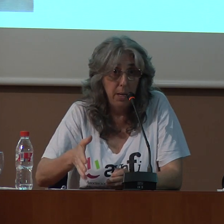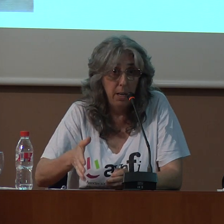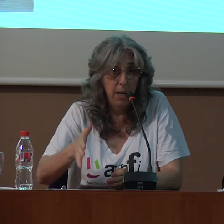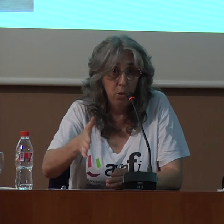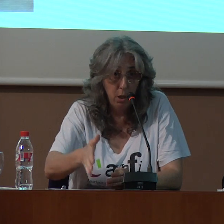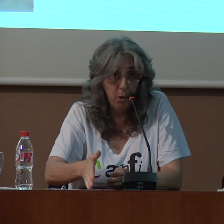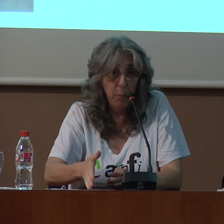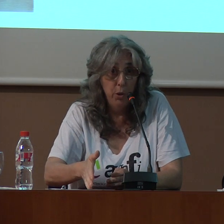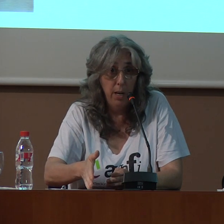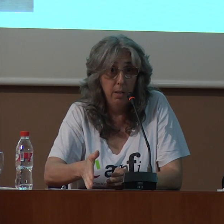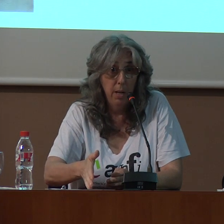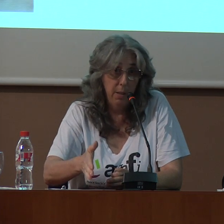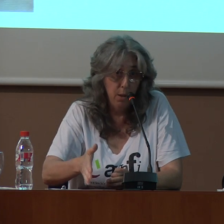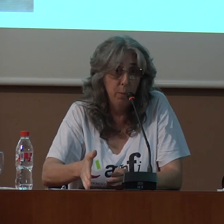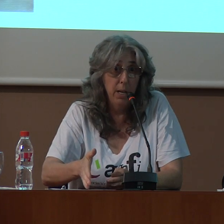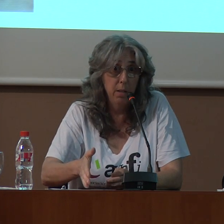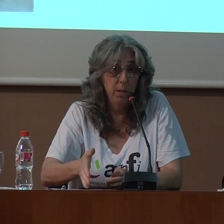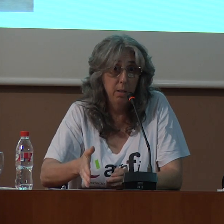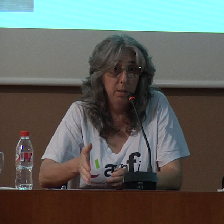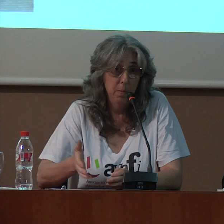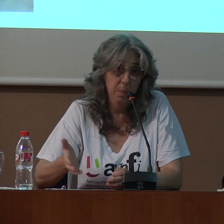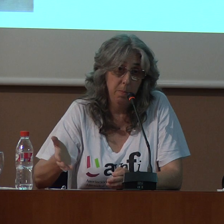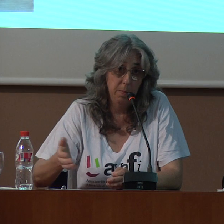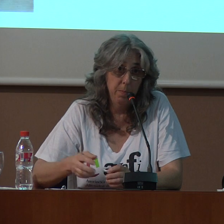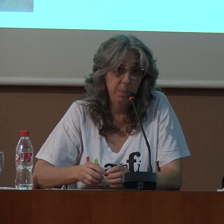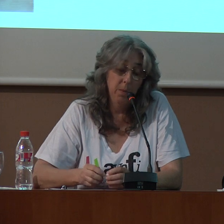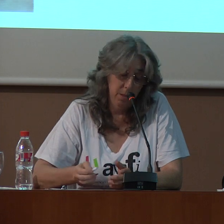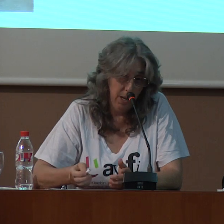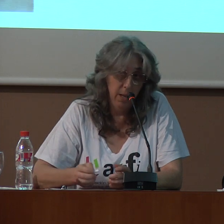hacerlas bien, aquí donde corresponda. Y hay que hacerlo bien.